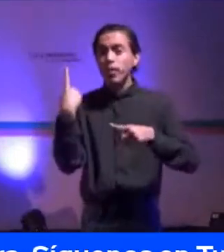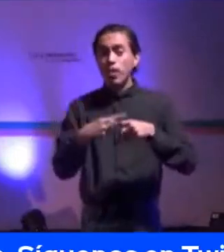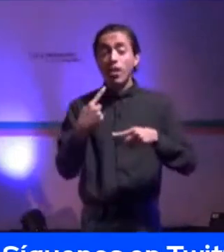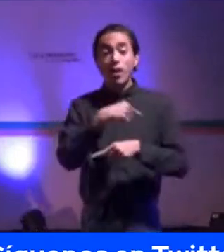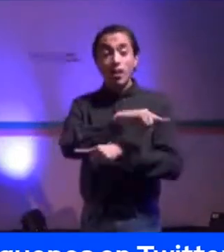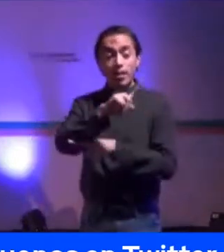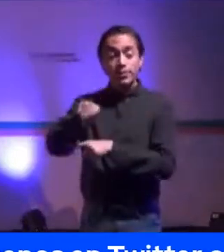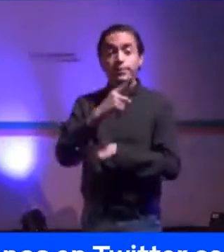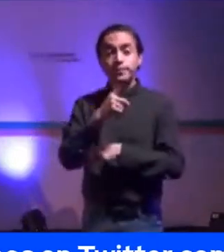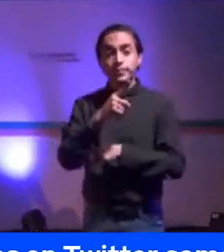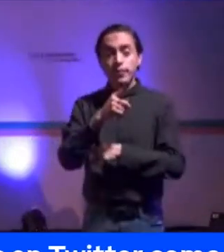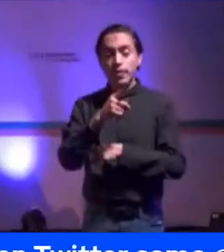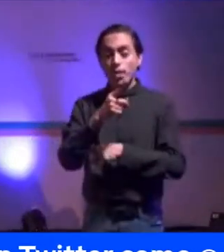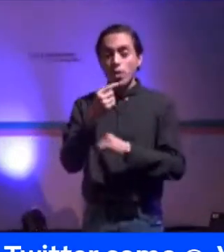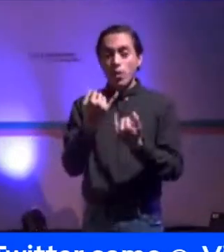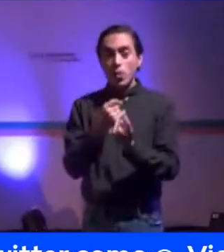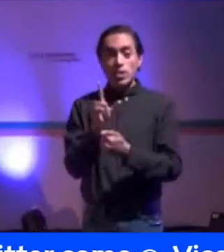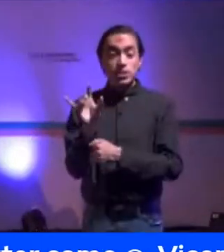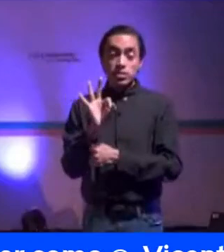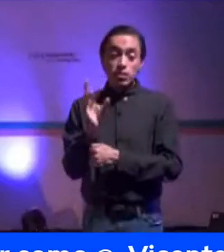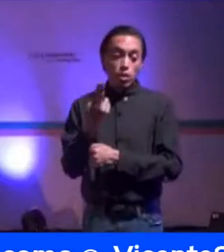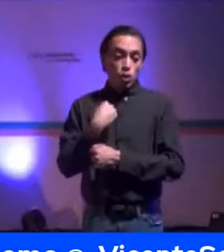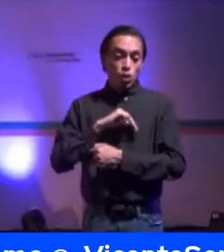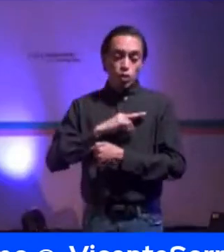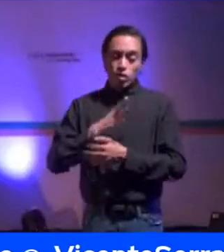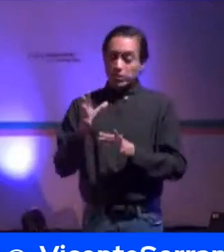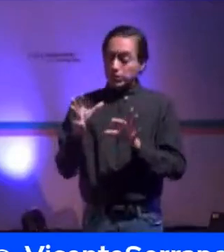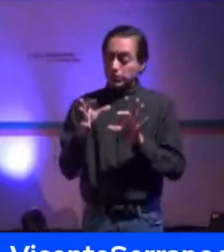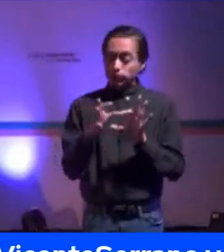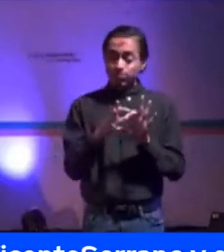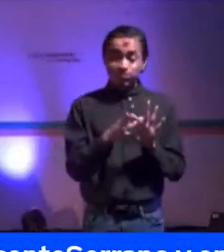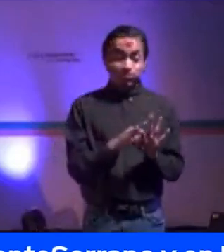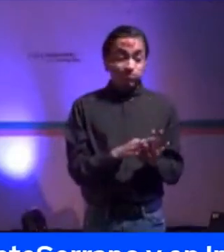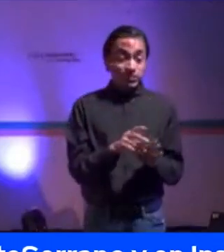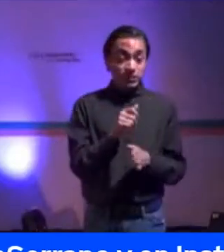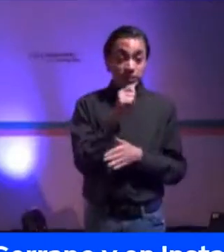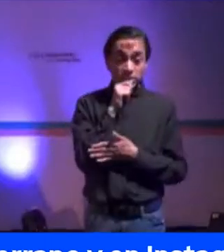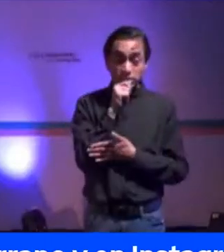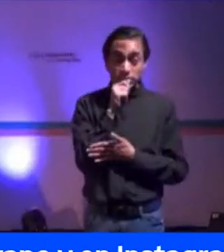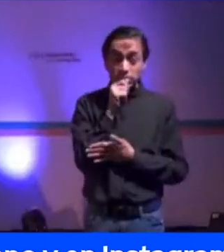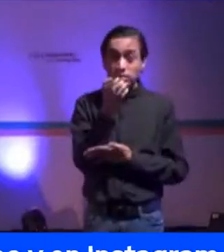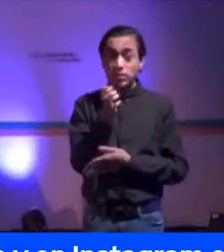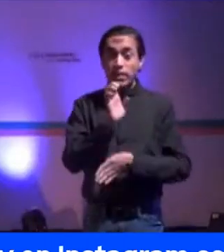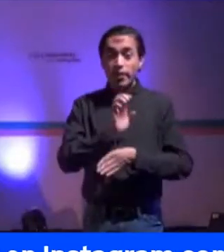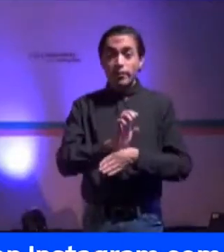no nos cae el 20 de la unidad, de alguna manera,